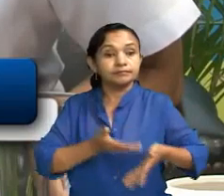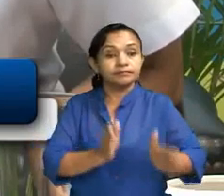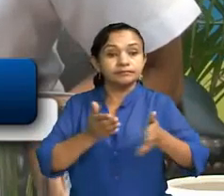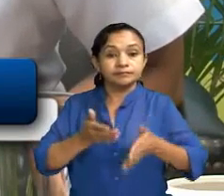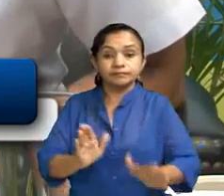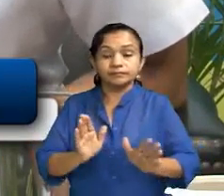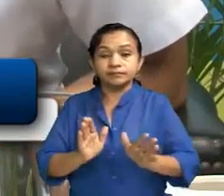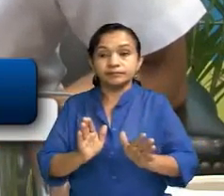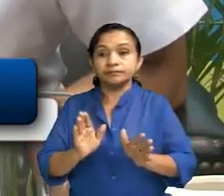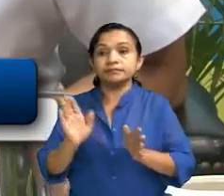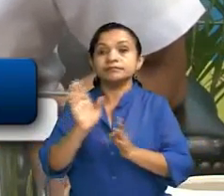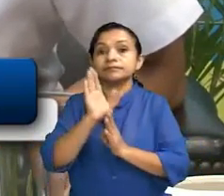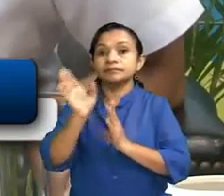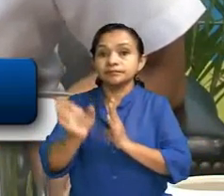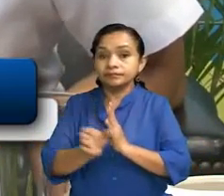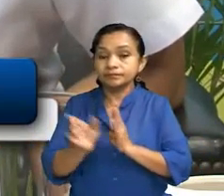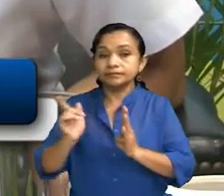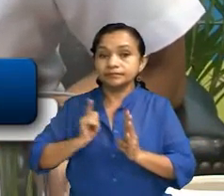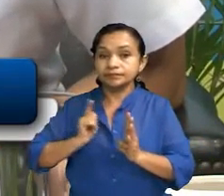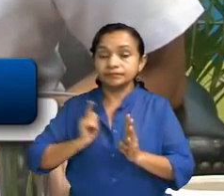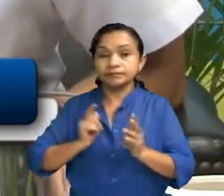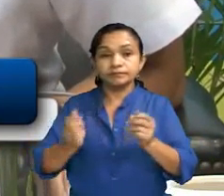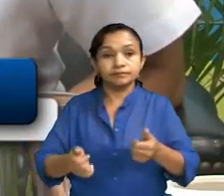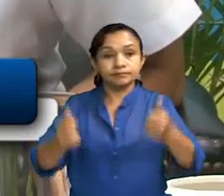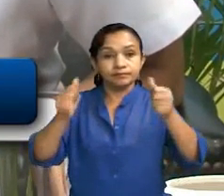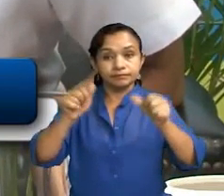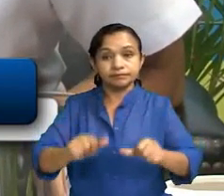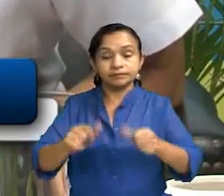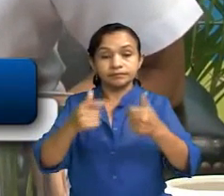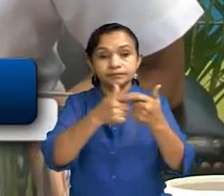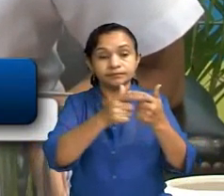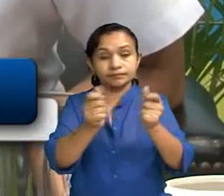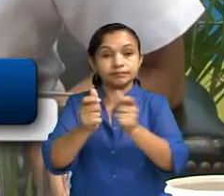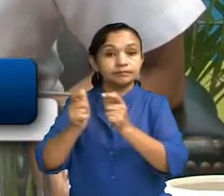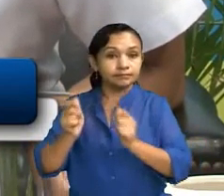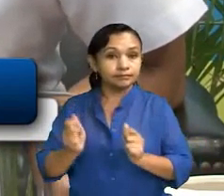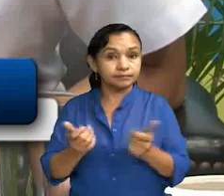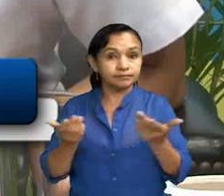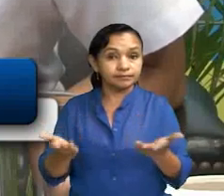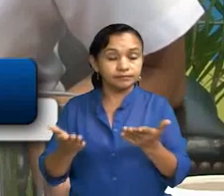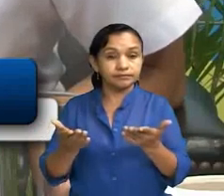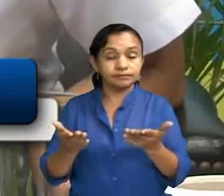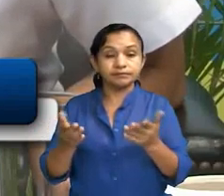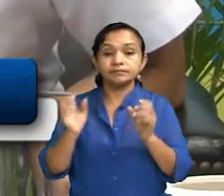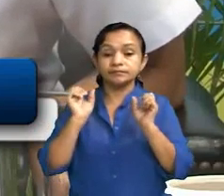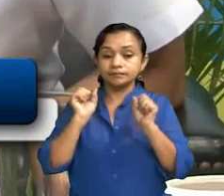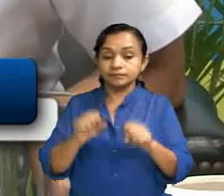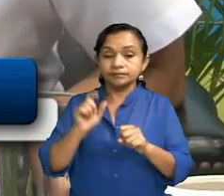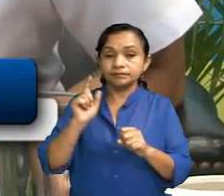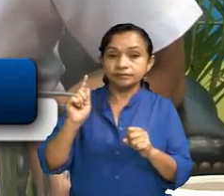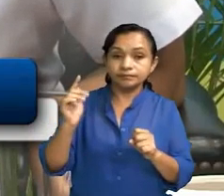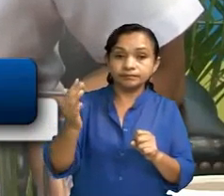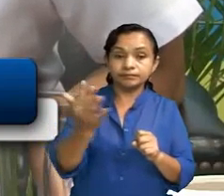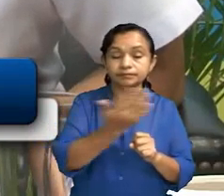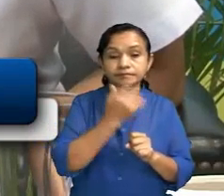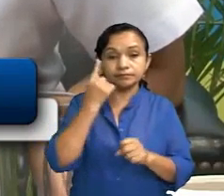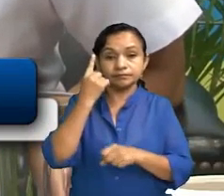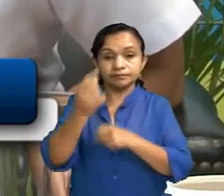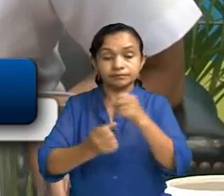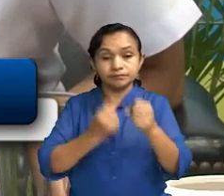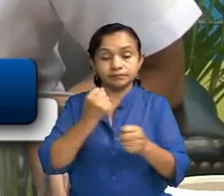y cuánto es lo que nos corresponde vacunar por sector. ¿Ya? ¿Para qué? Para que todo niño menor de 1 año